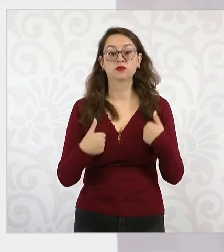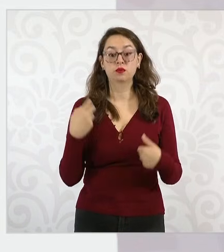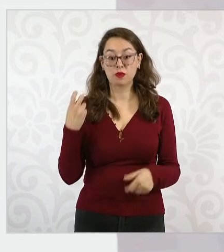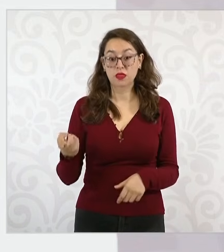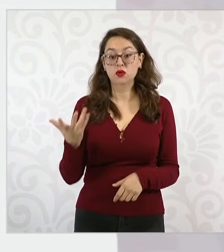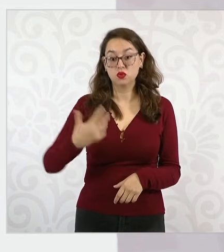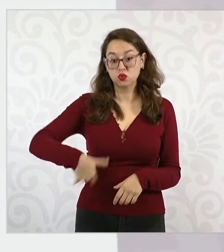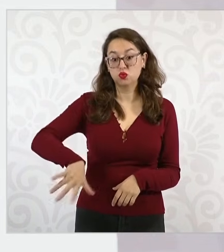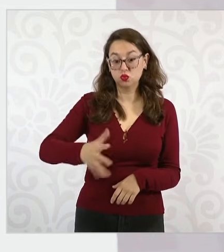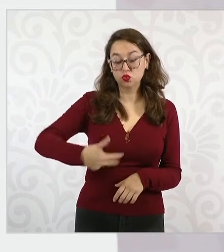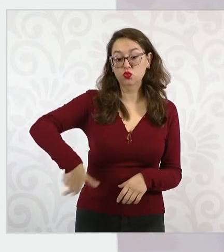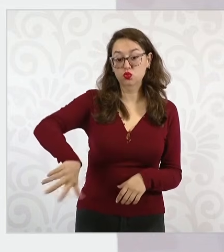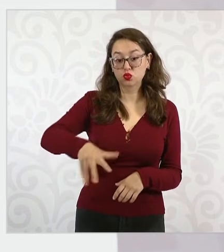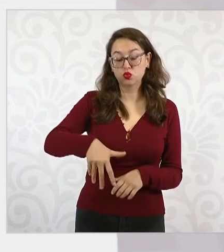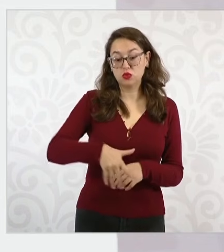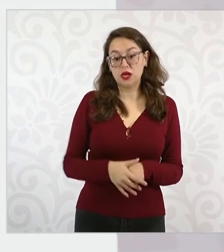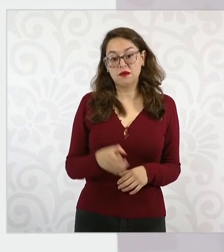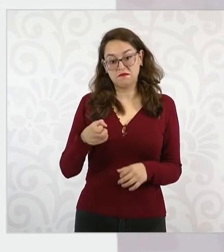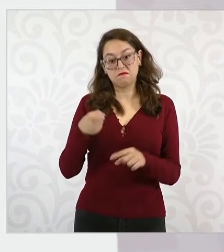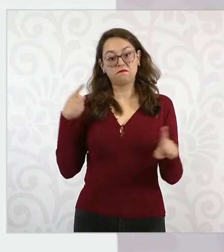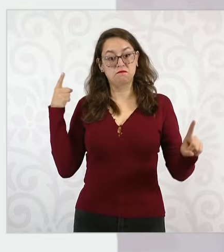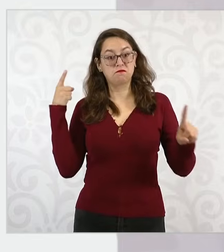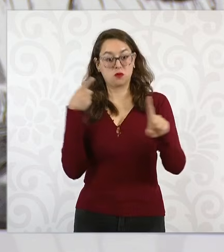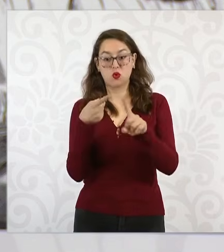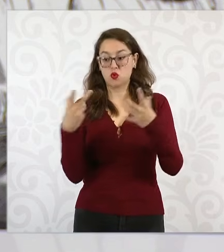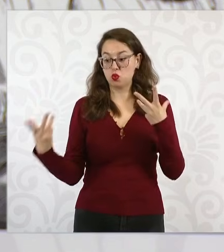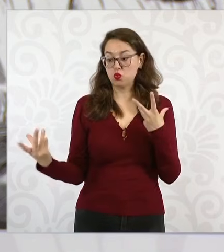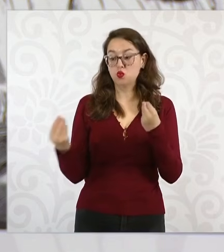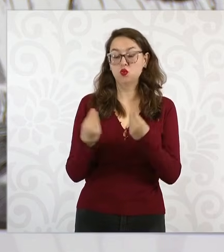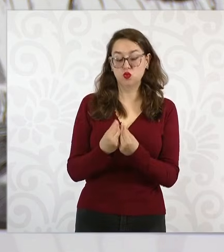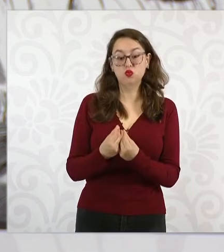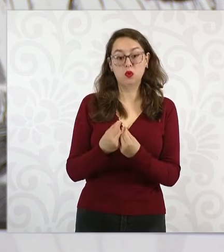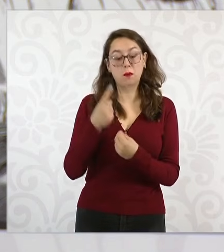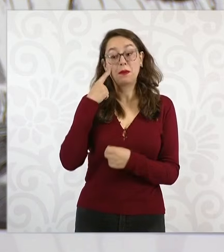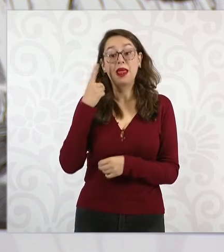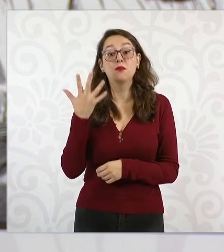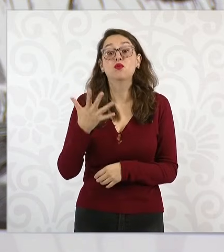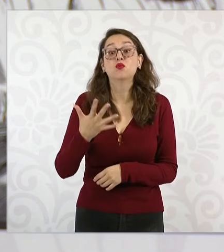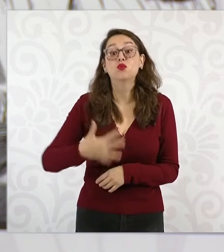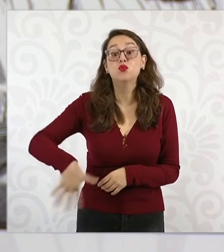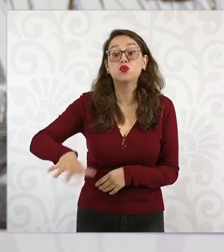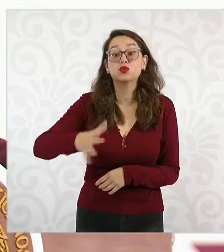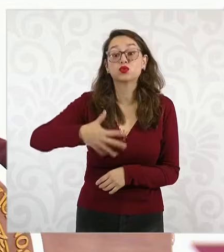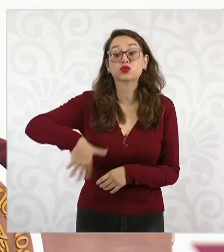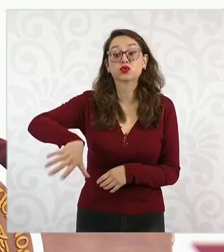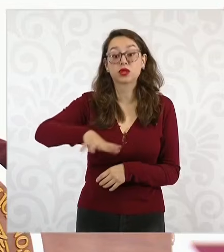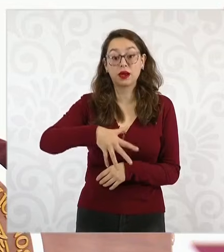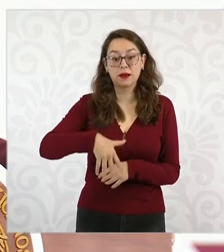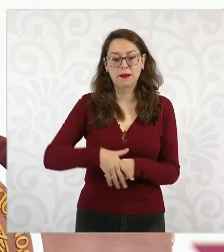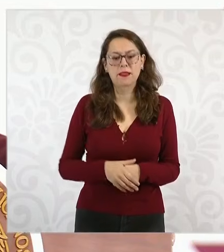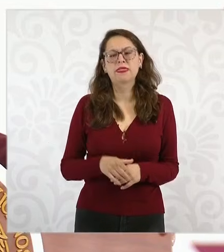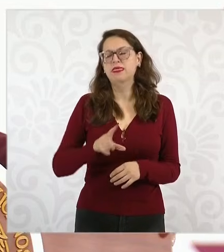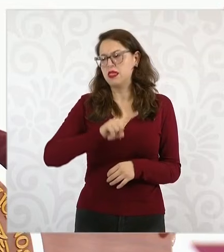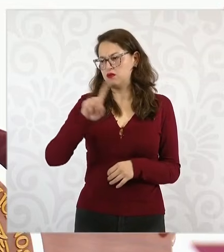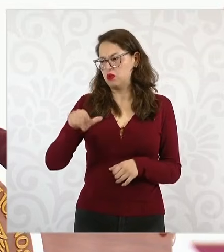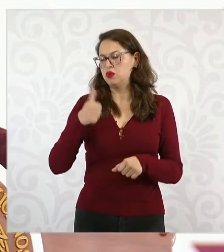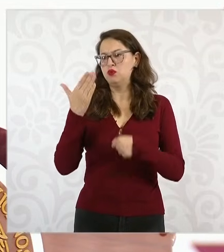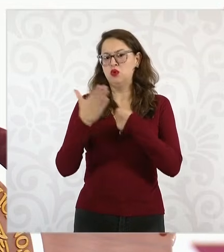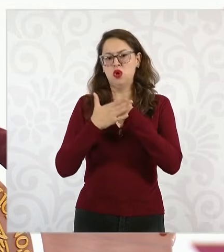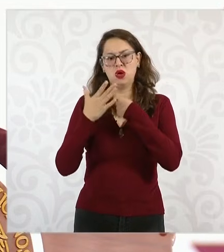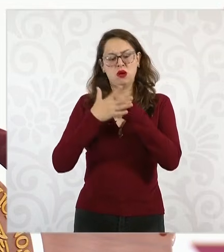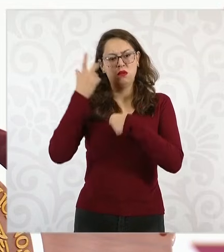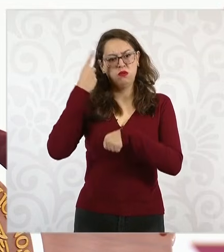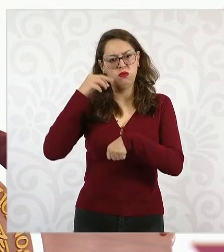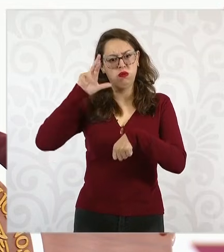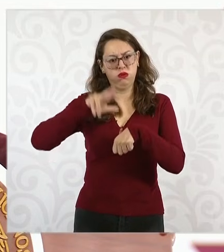técnicas de exploración, y ese es el objetivo de trabajar con ellos en las técnicas de exploración. Y ya puede venir el director de Pemex y la